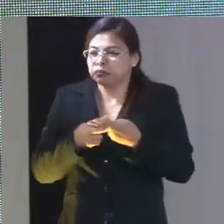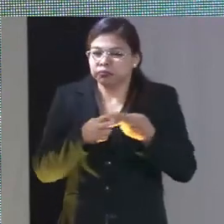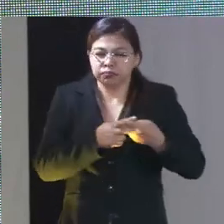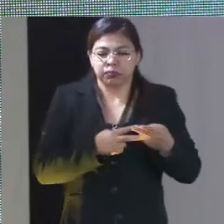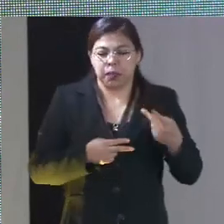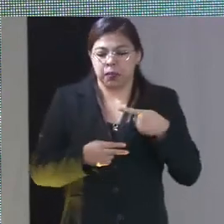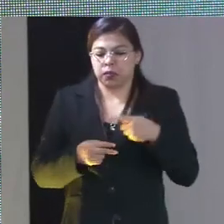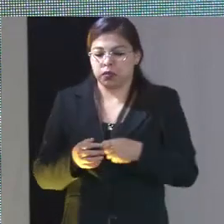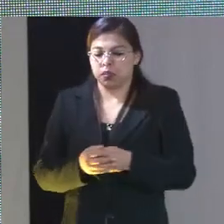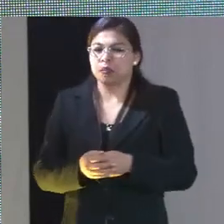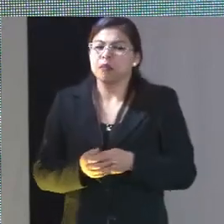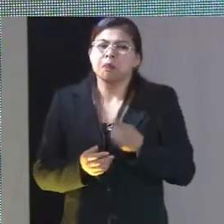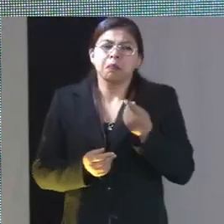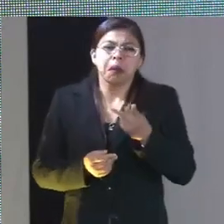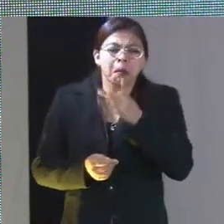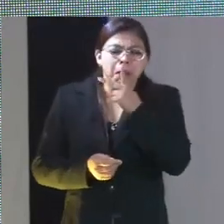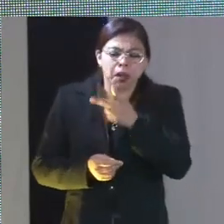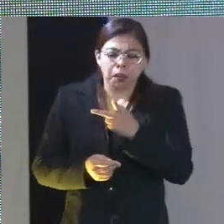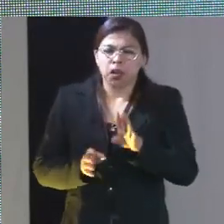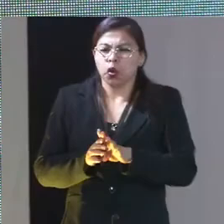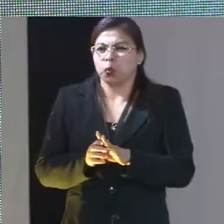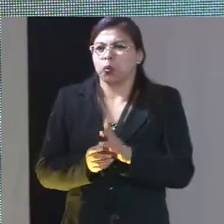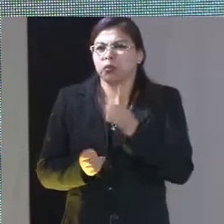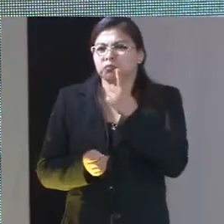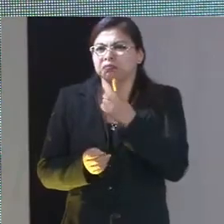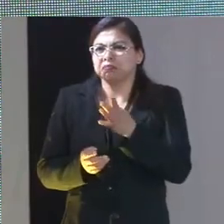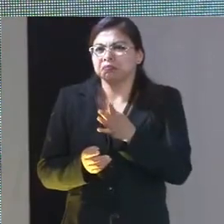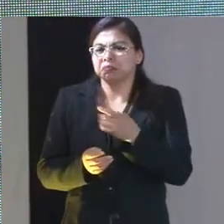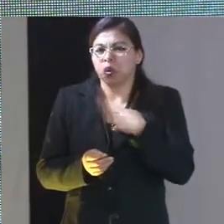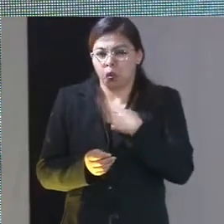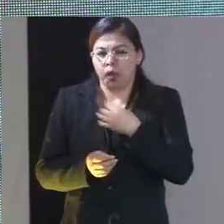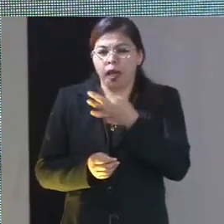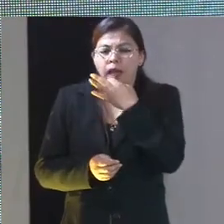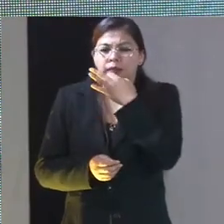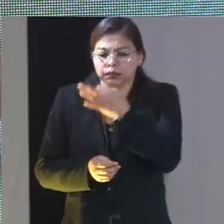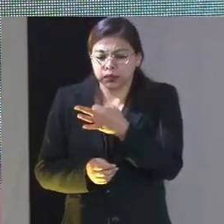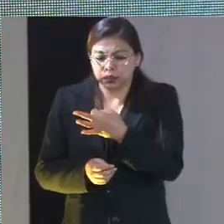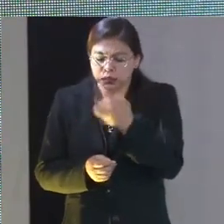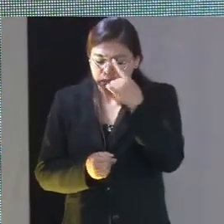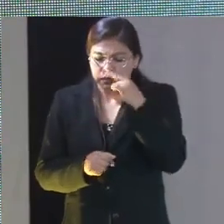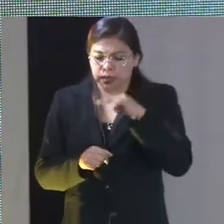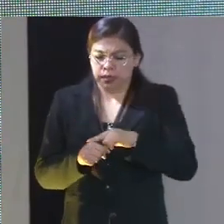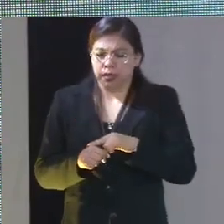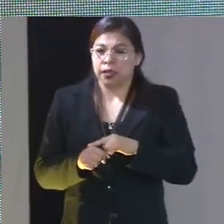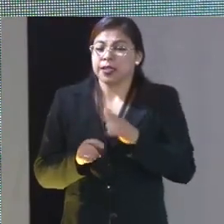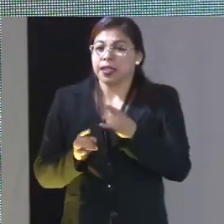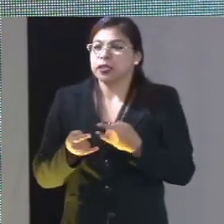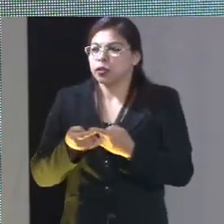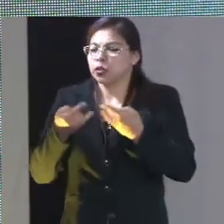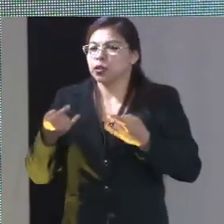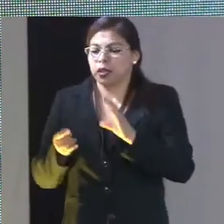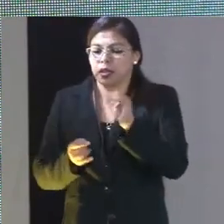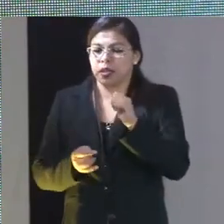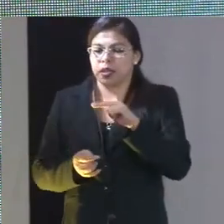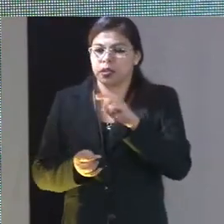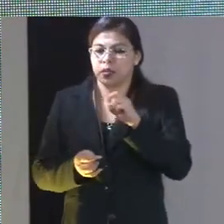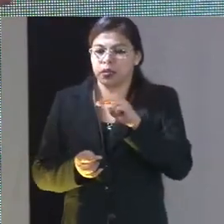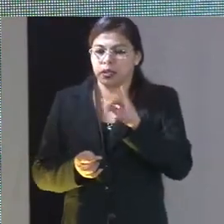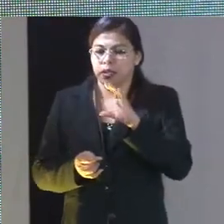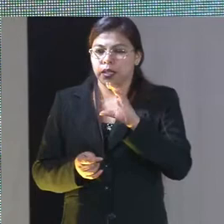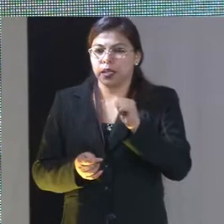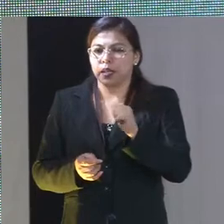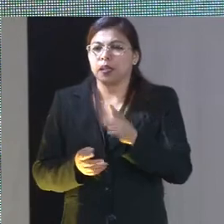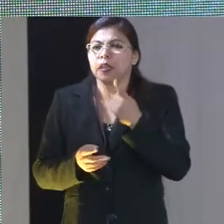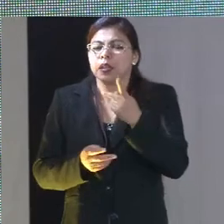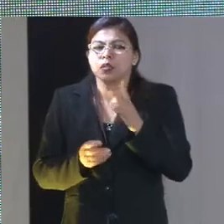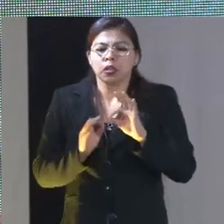lucro. En pocas palabras y sobre advertencia, nos dice Pedro que no nos va a contar la historia canónica en ninguna de